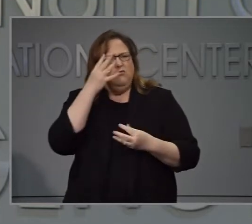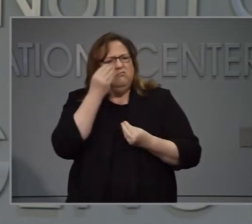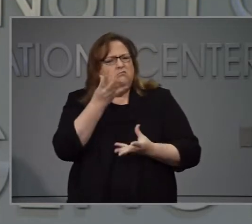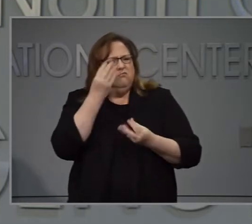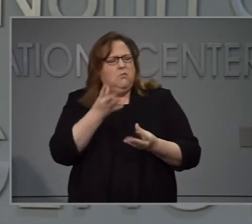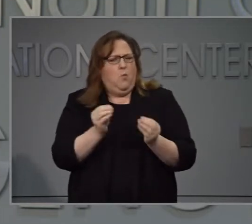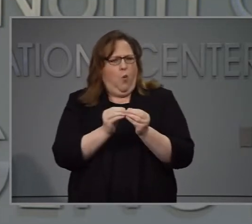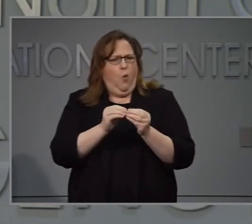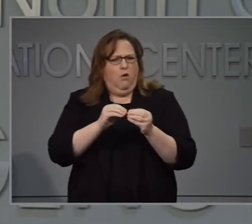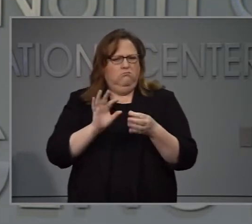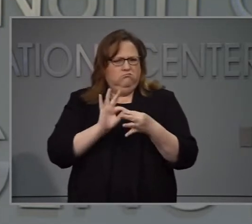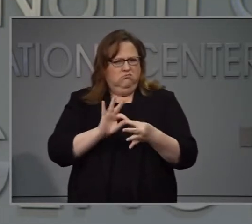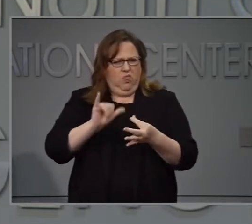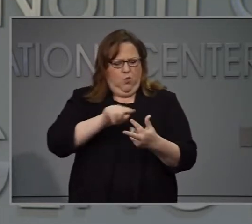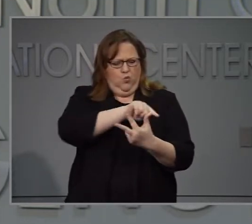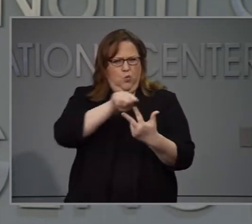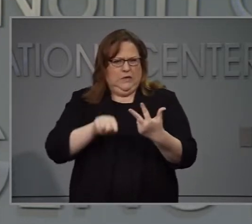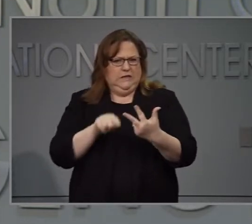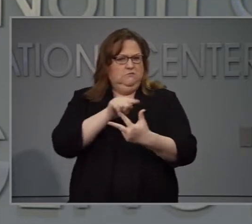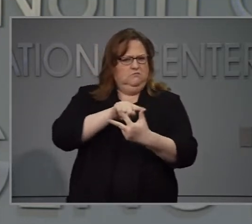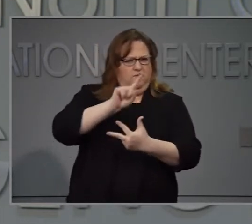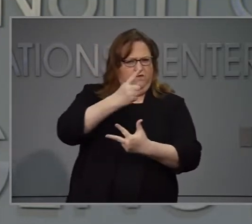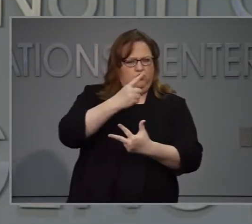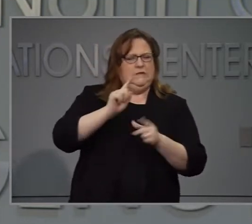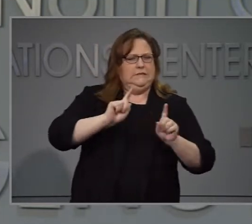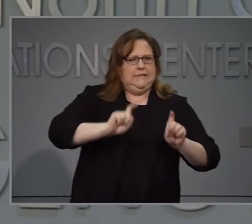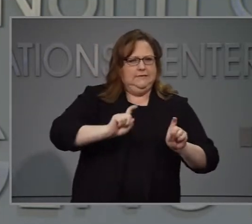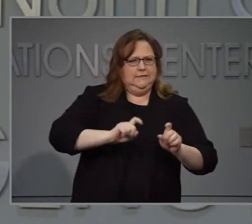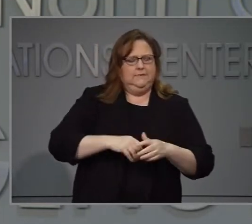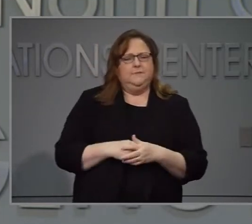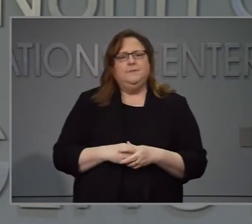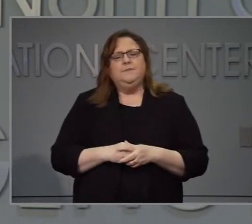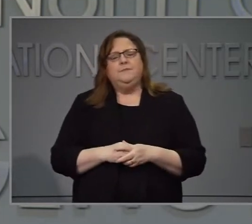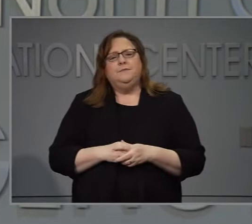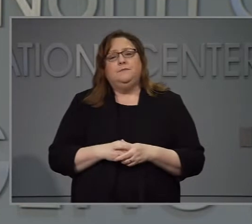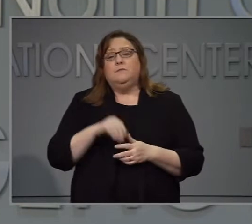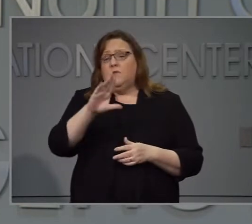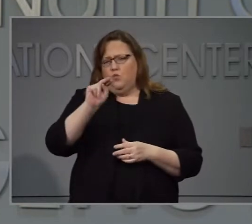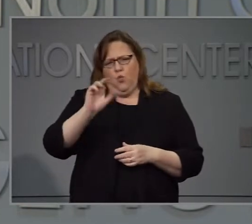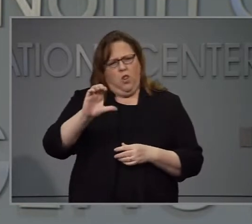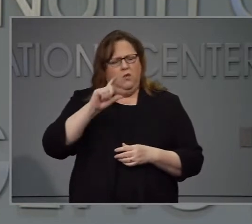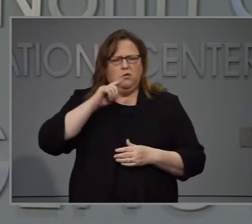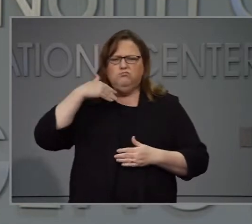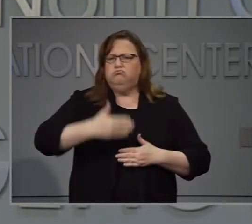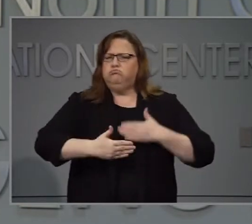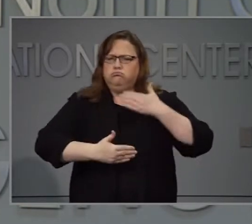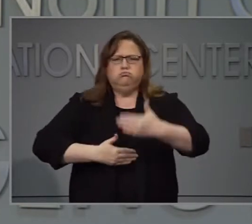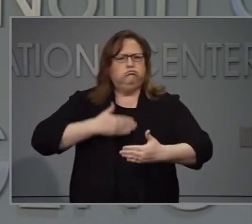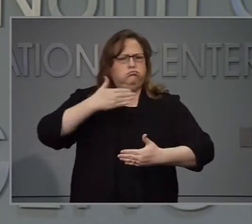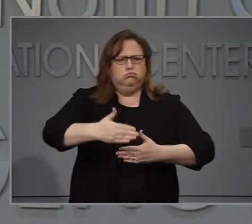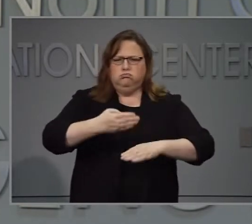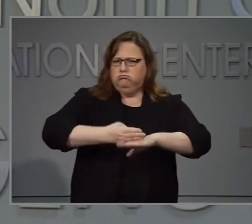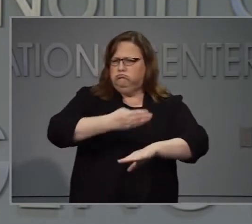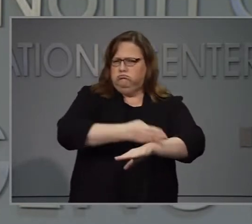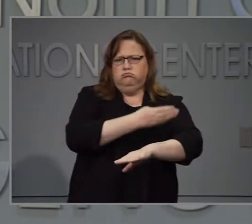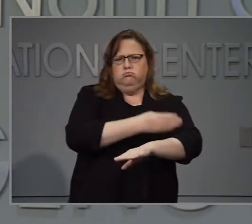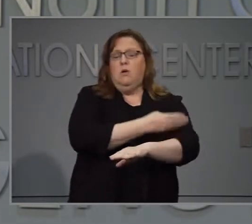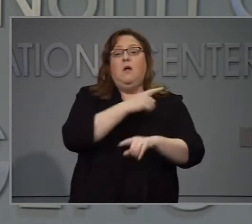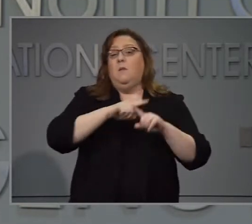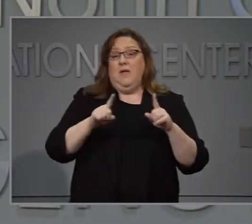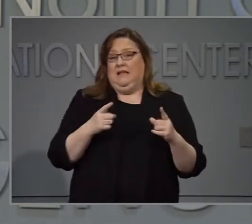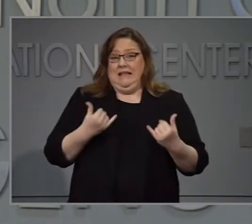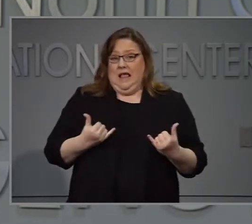en cuanto a pruebas primero carolina del norte- ha hecho un gran avance sin embargo hay mucho más trabajo por